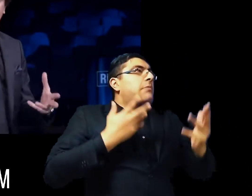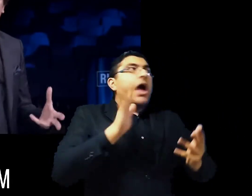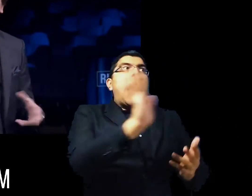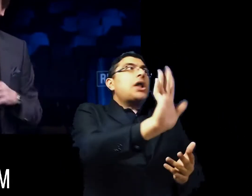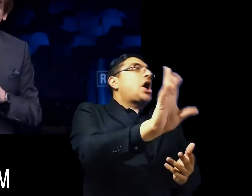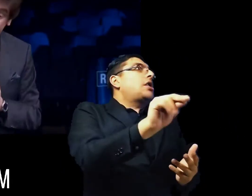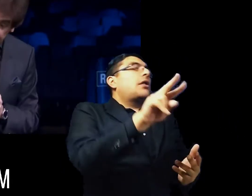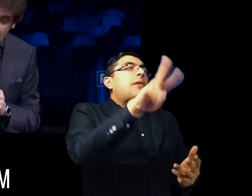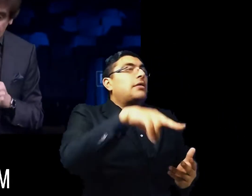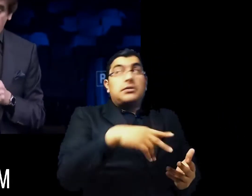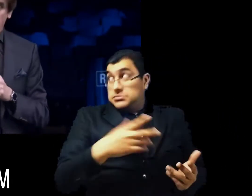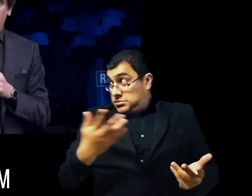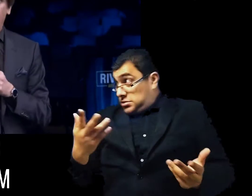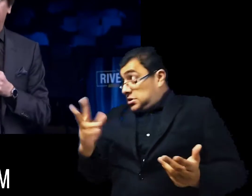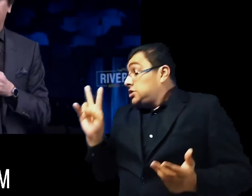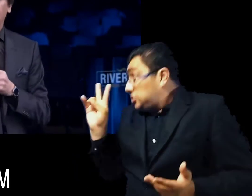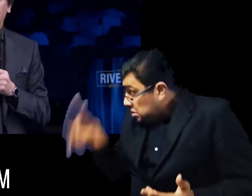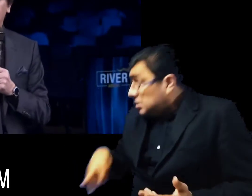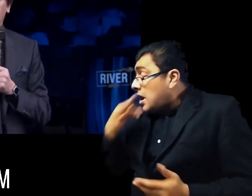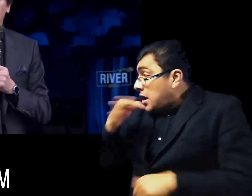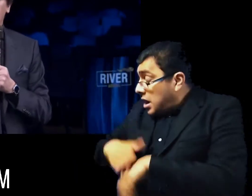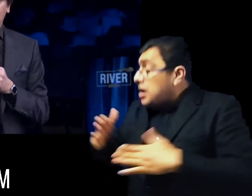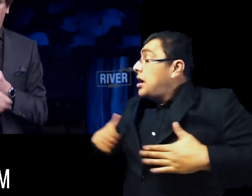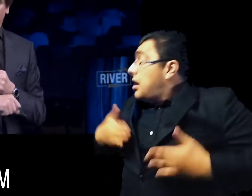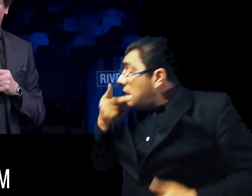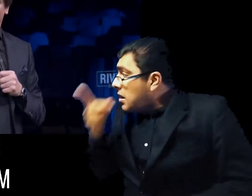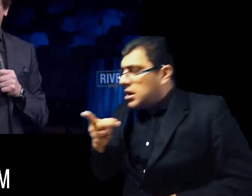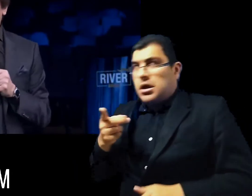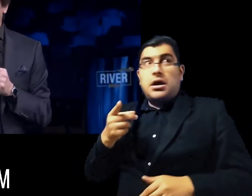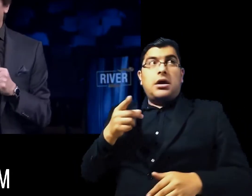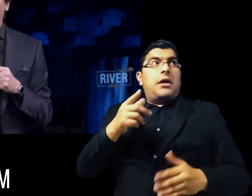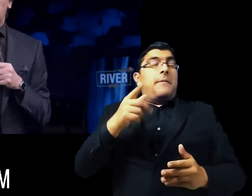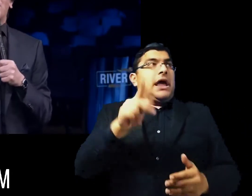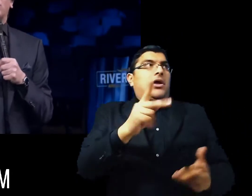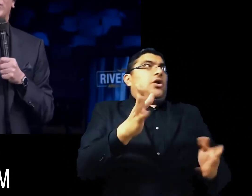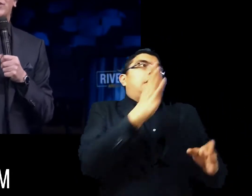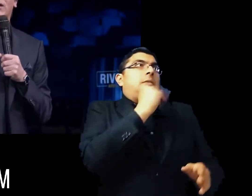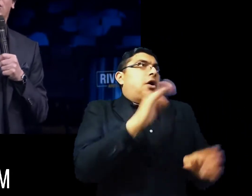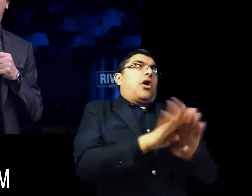dijo, ¿no es cierto? Le digo, sí, lo es. Y me